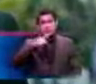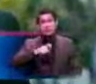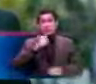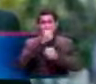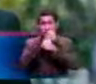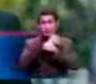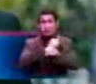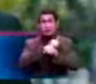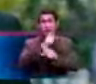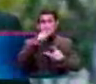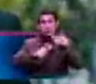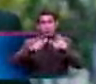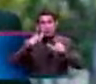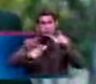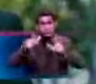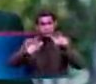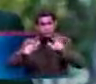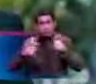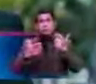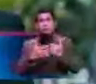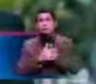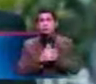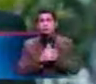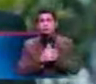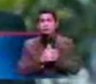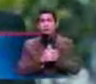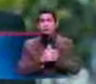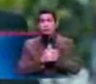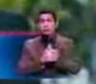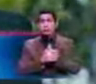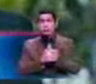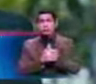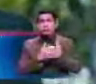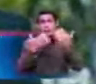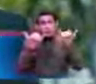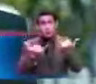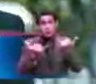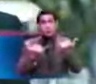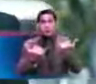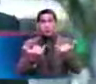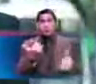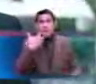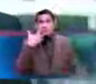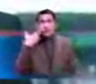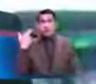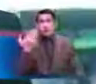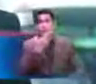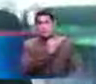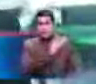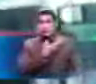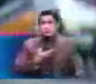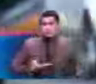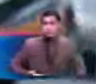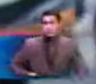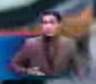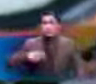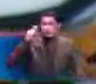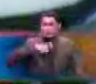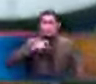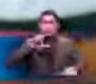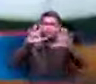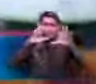personas. Lógicamente, si conocen algún objetivo militar, como ha dicho el señor presidente, lógico, tenemos que conquistar el objetivo.